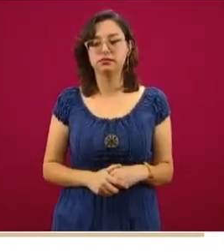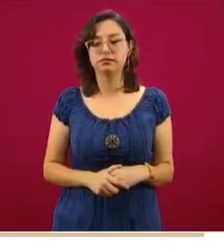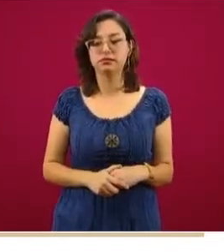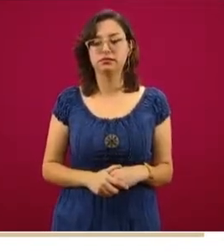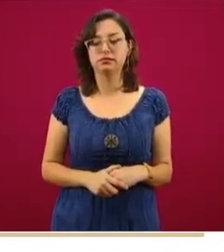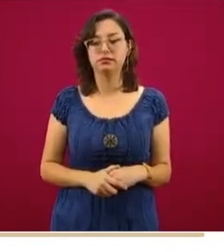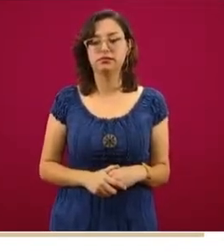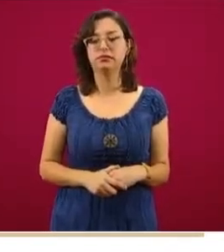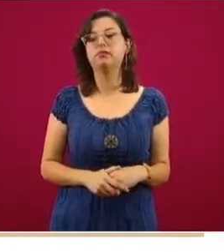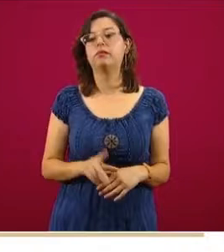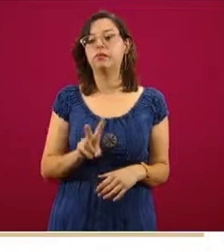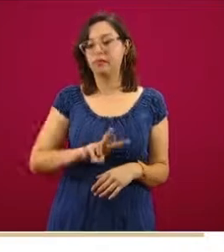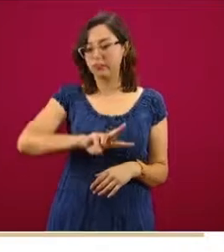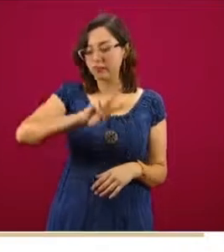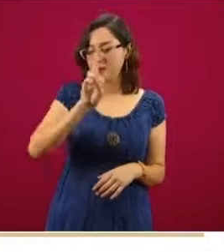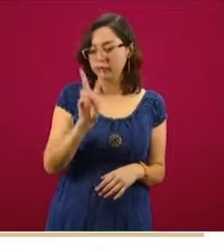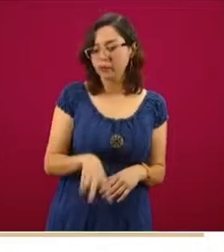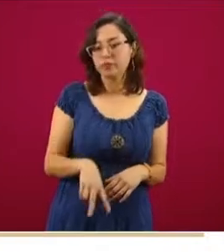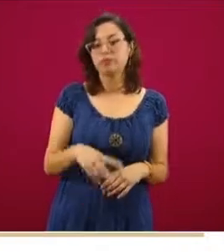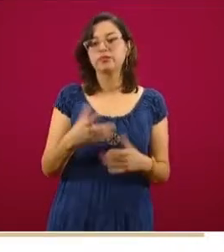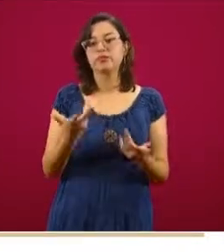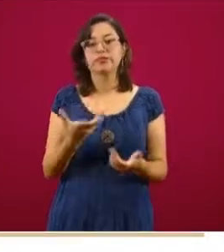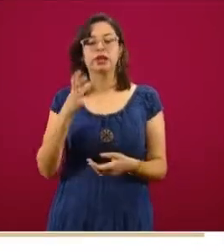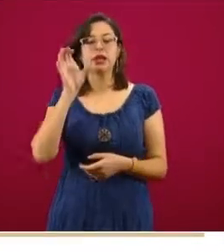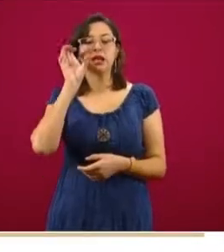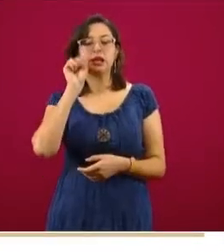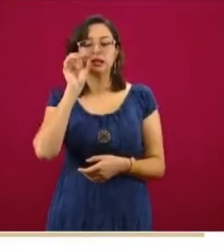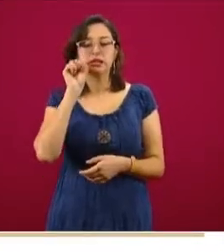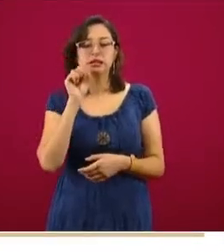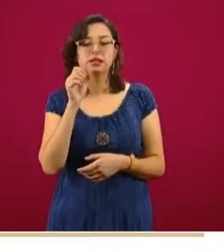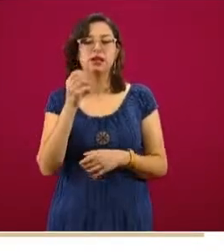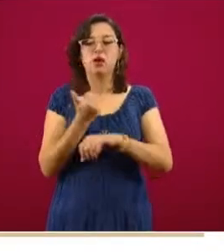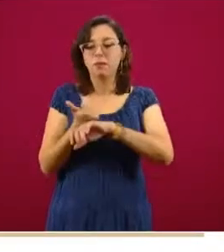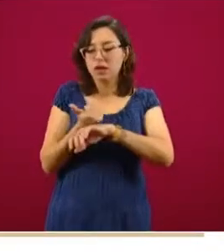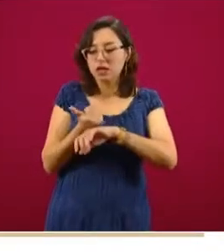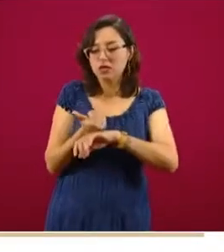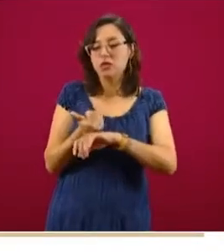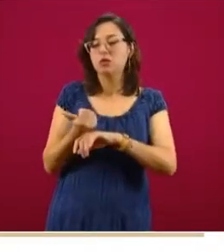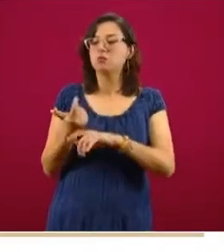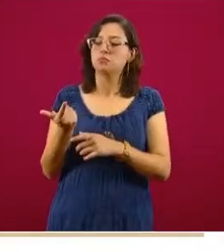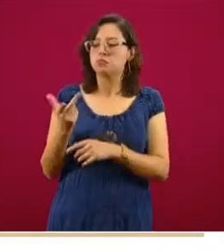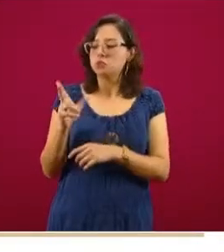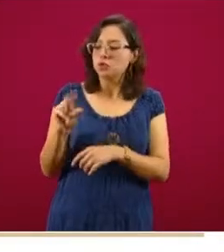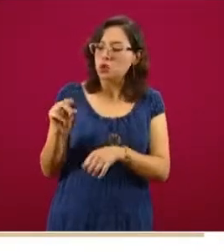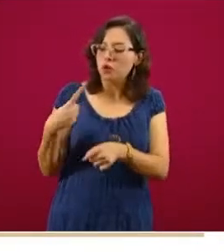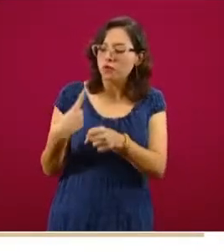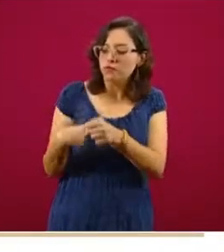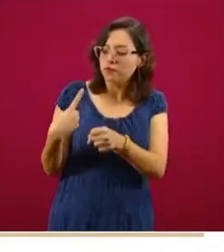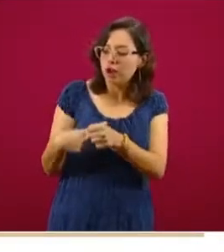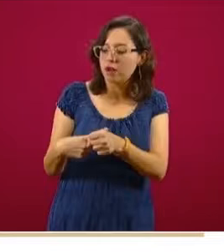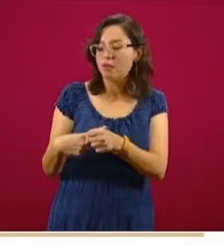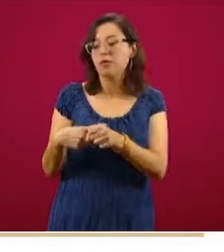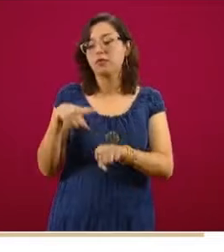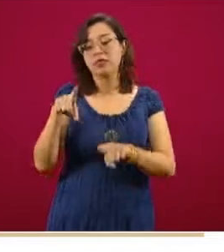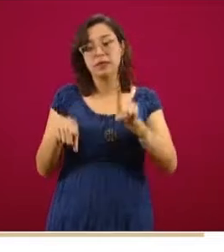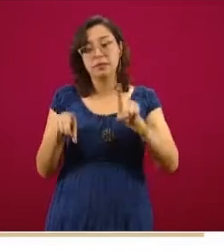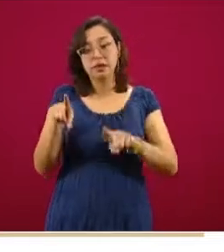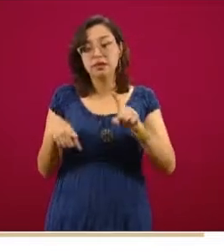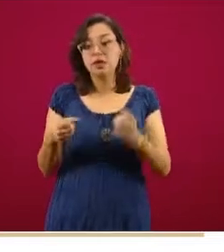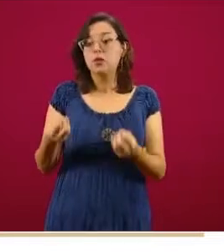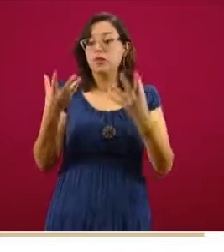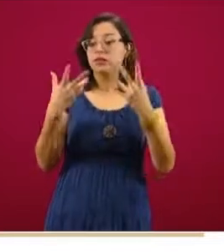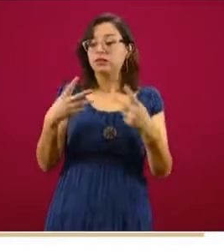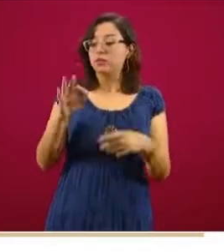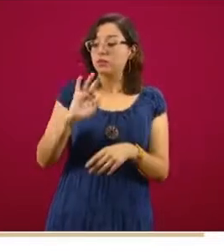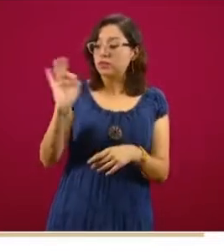Lógicamente, algunos de los casos que están en naranja claro se van a terminar descartando, a menos que el porcentaje de positividad se haya incrementado todavía